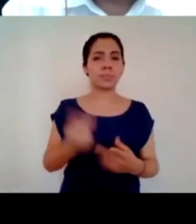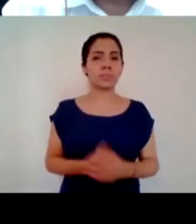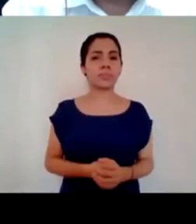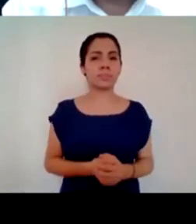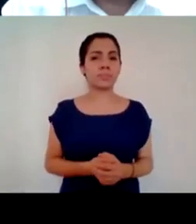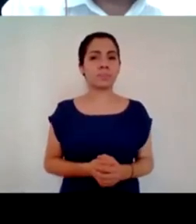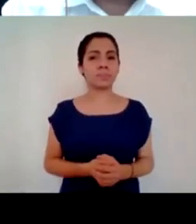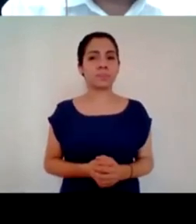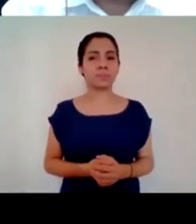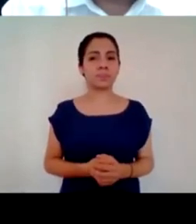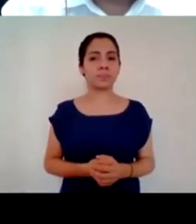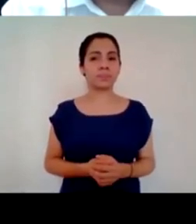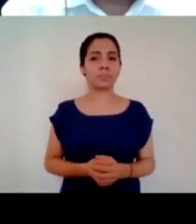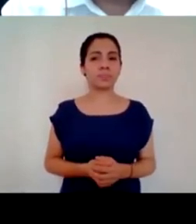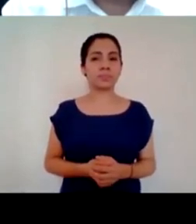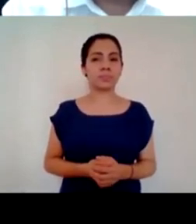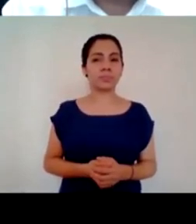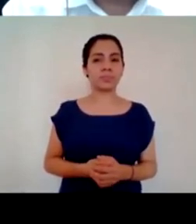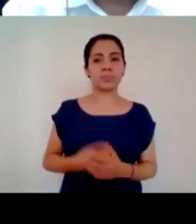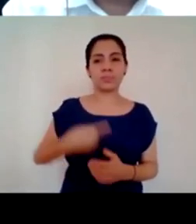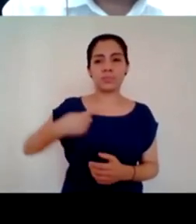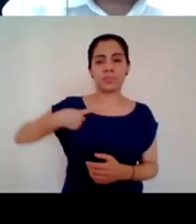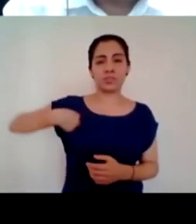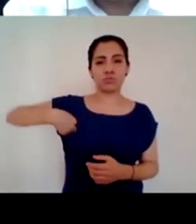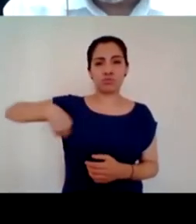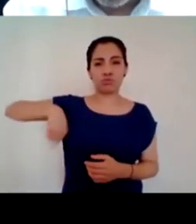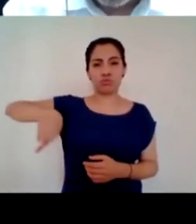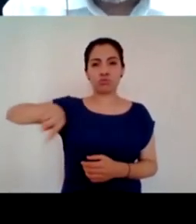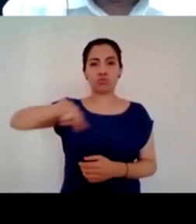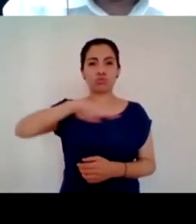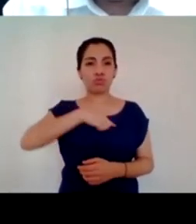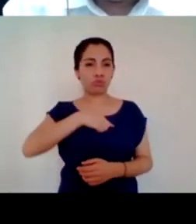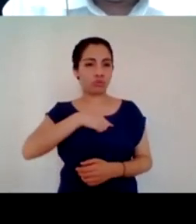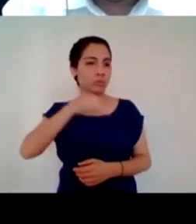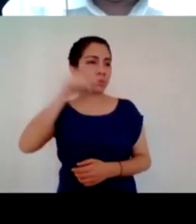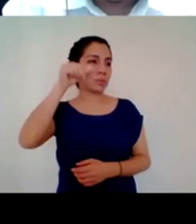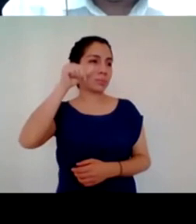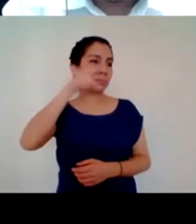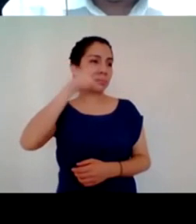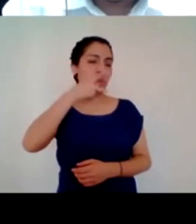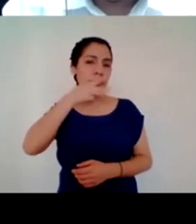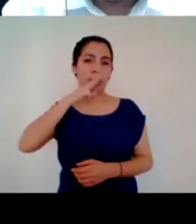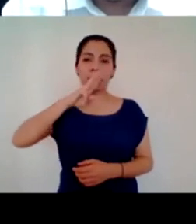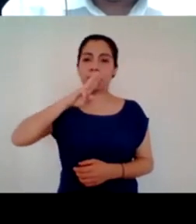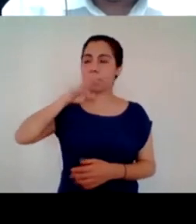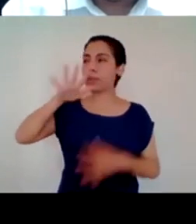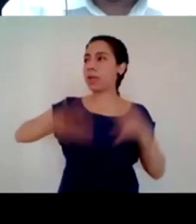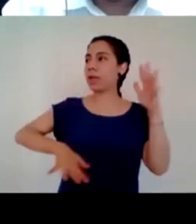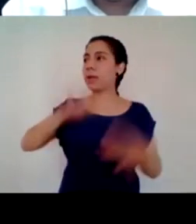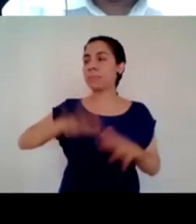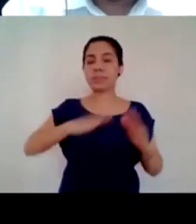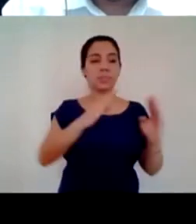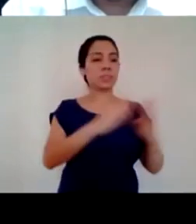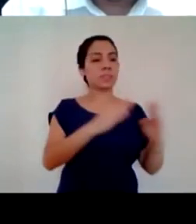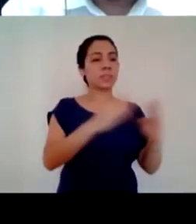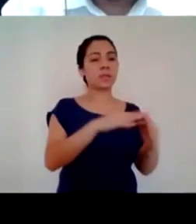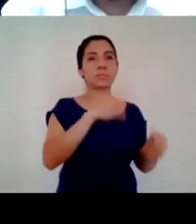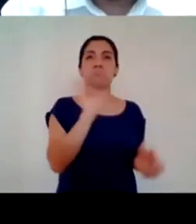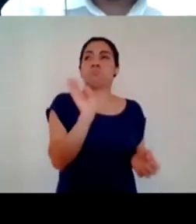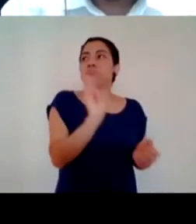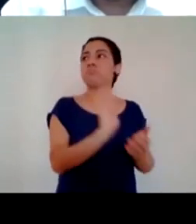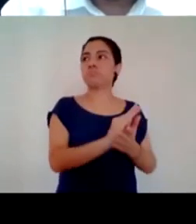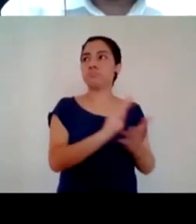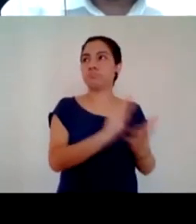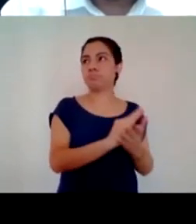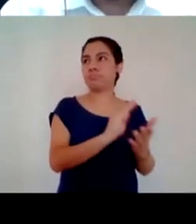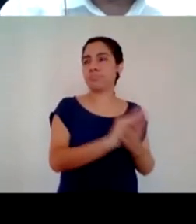solemos hacer caso omiso de lo que pasa en casa, o de las cosas que pasan que no queremos ver. O sea, en la cantidad de